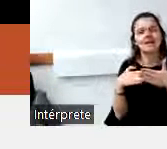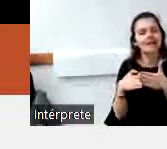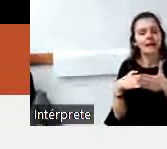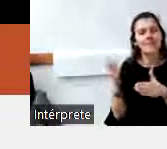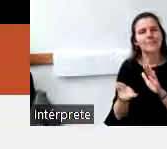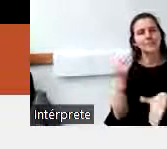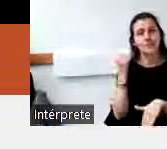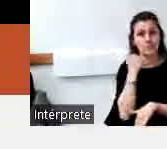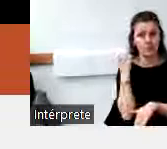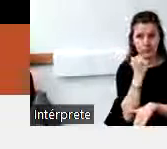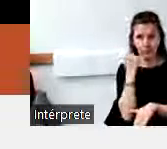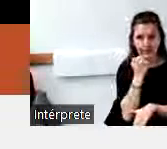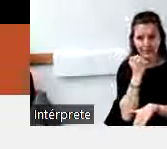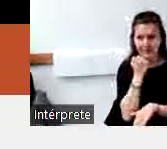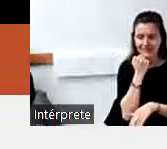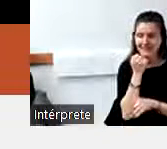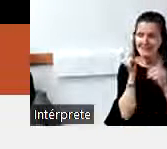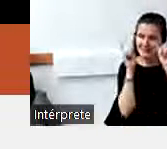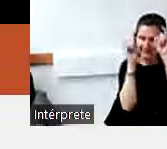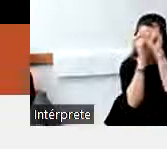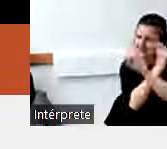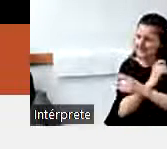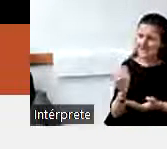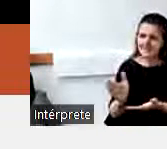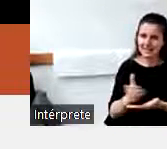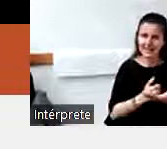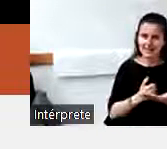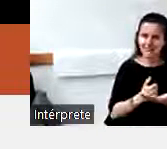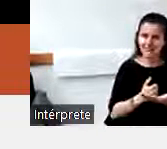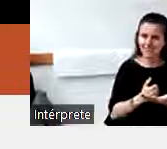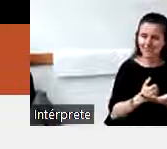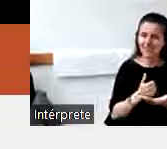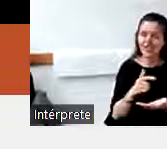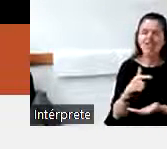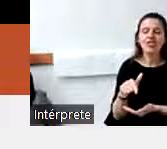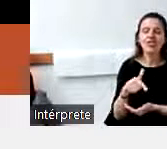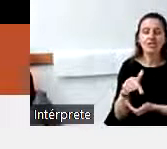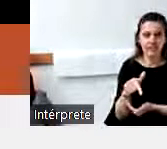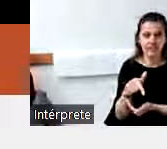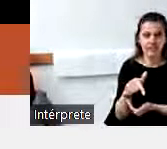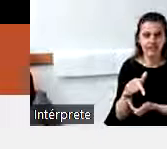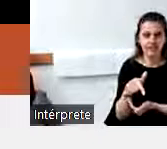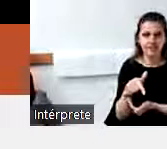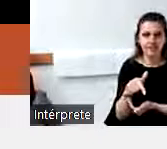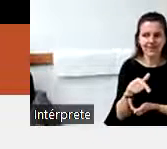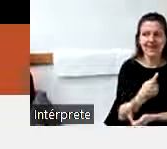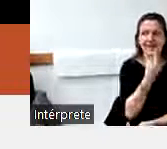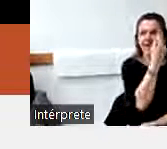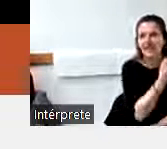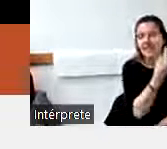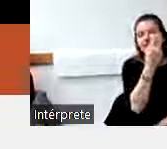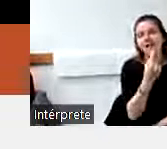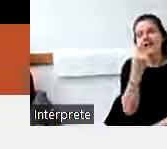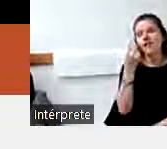de desconstruir están acá adentro. Están adentro de cada uno de nosotros